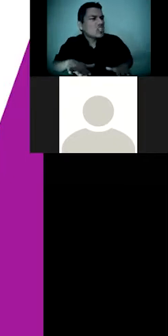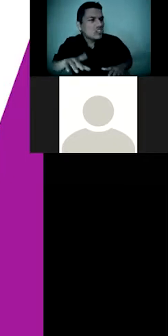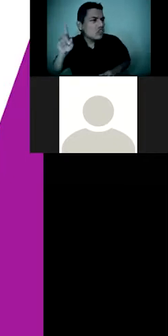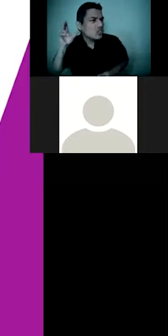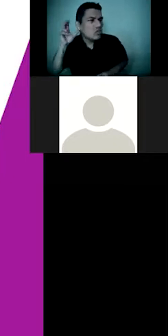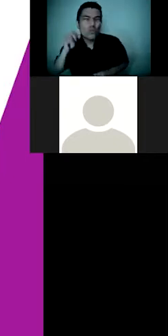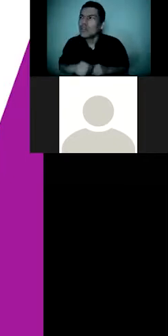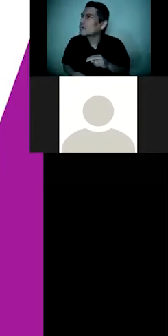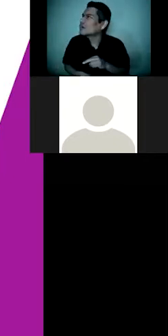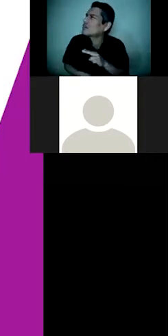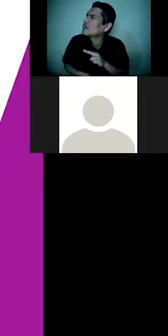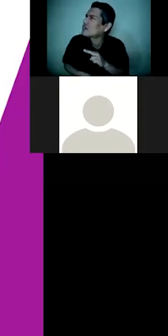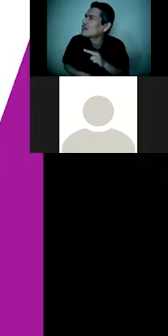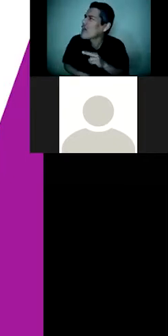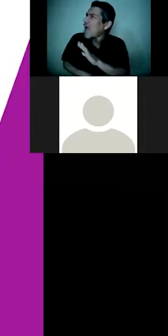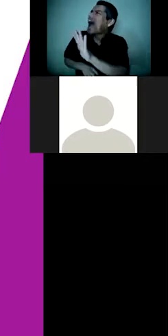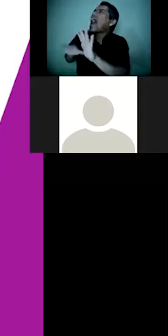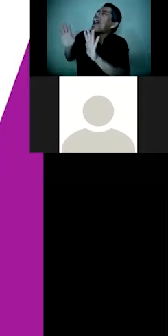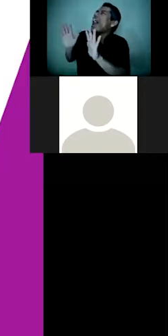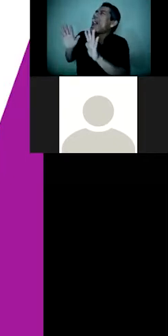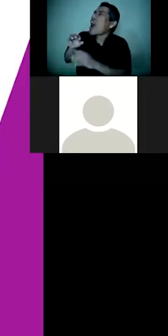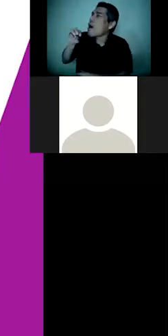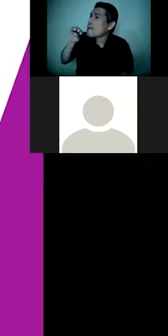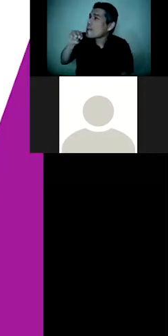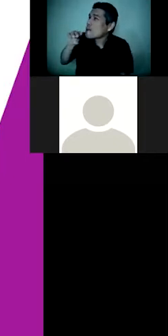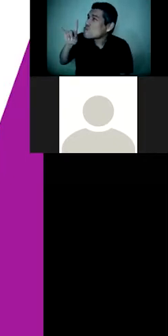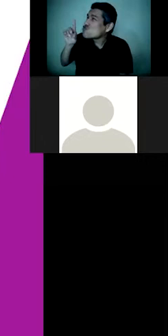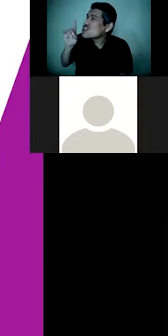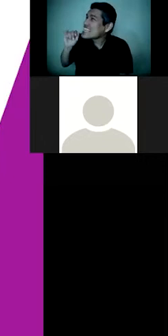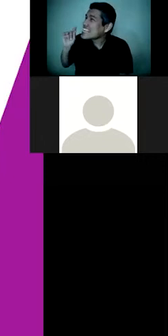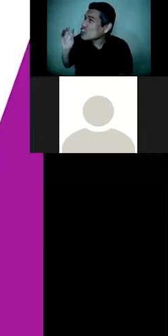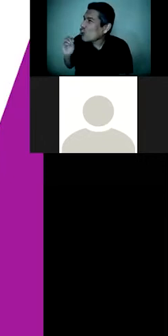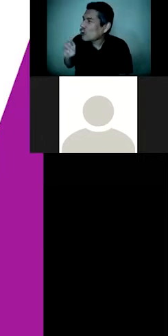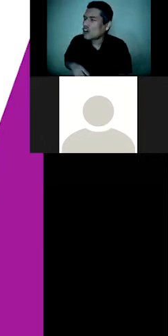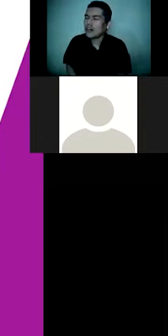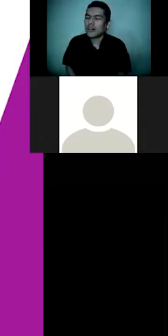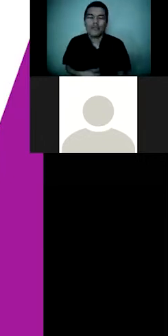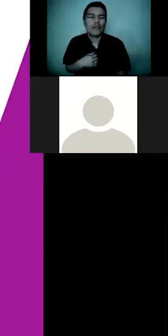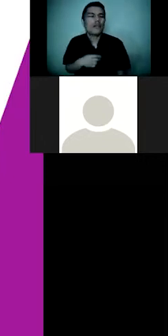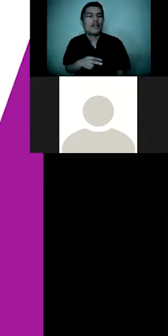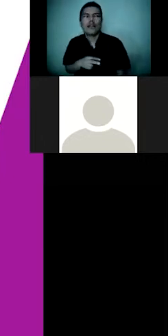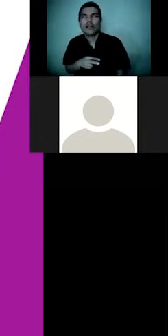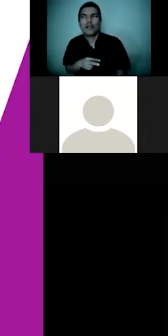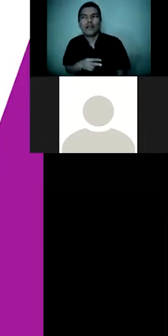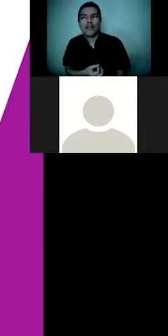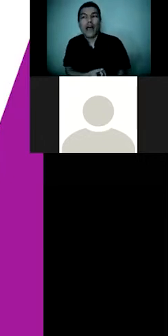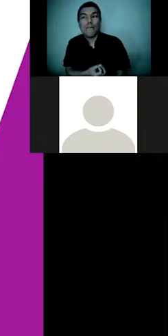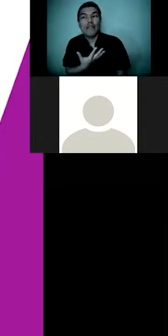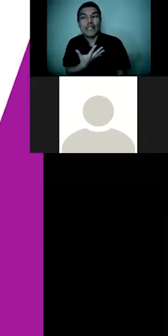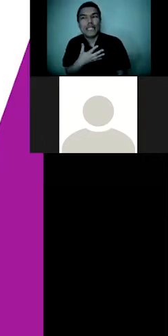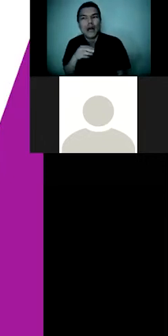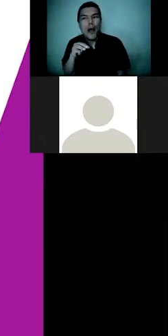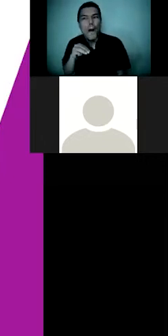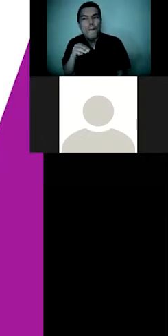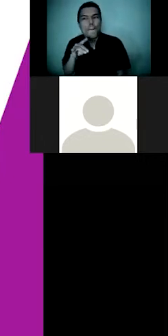No, los niños, no, que no escuchen. Ah, muditos.